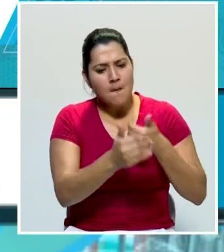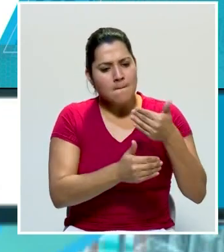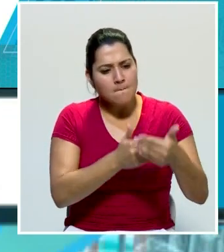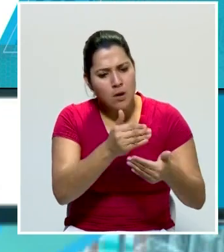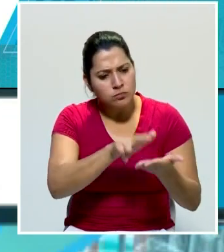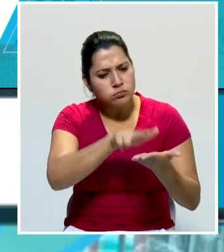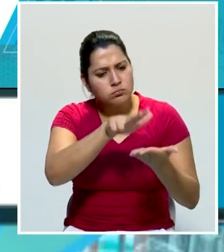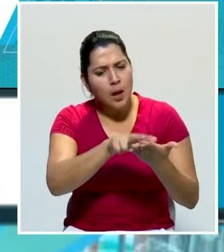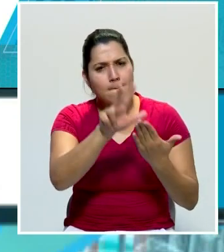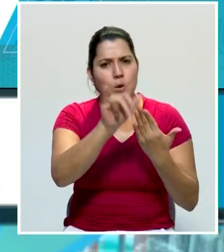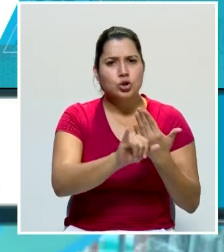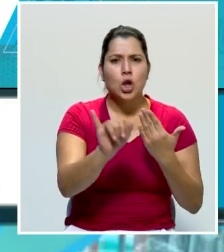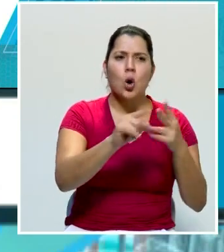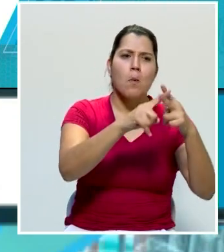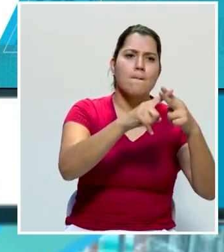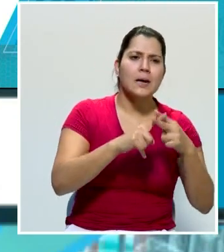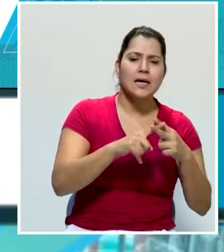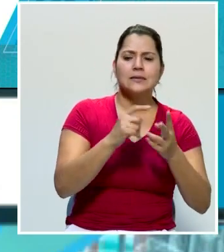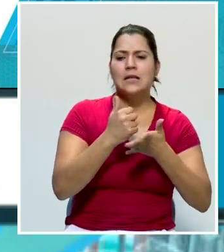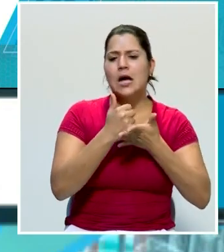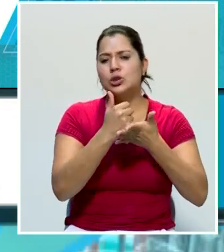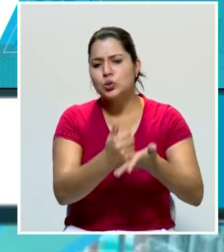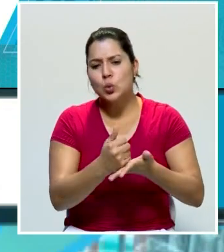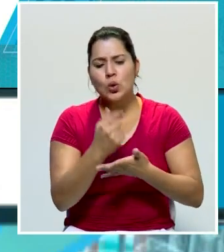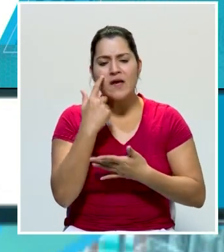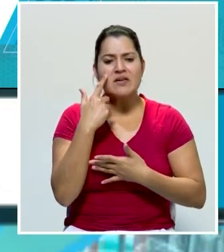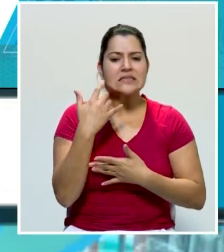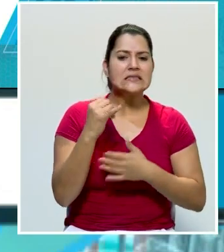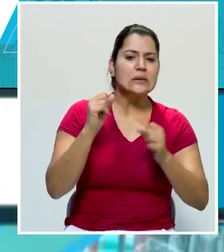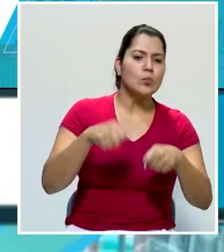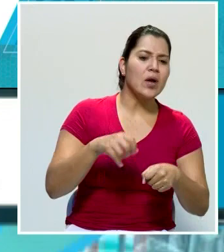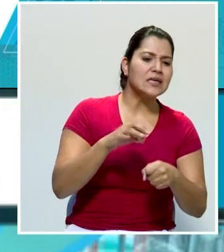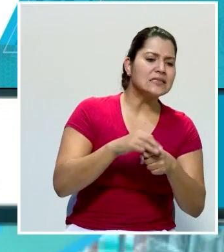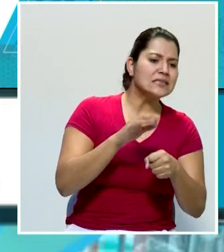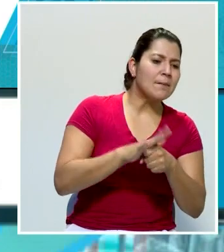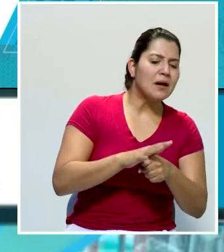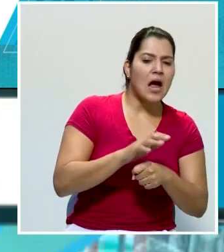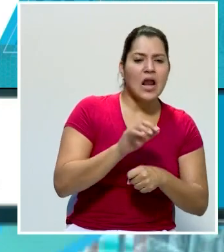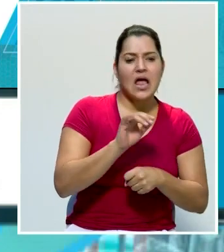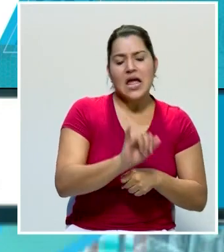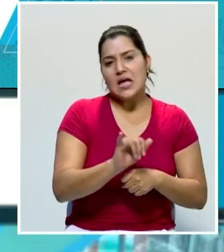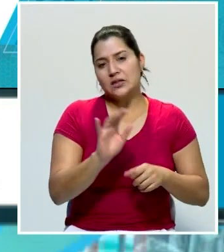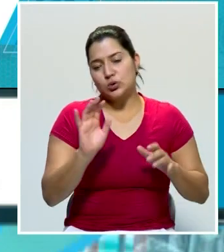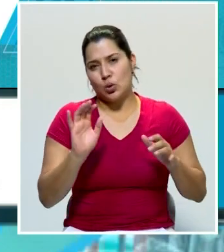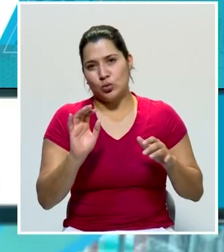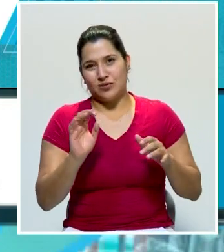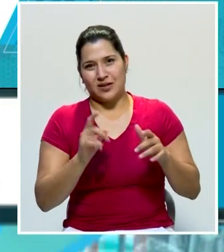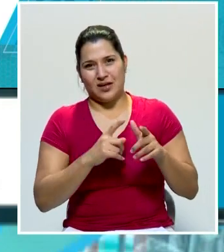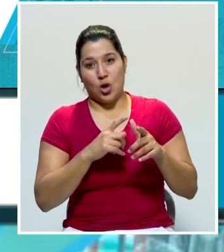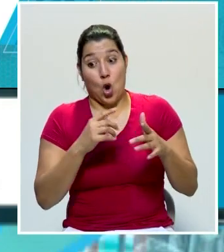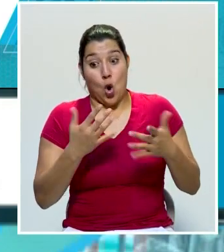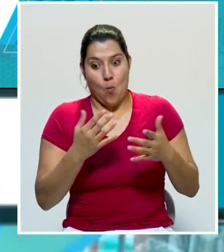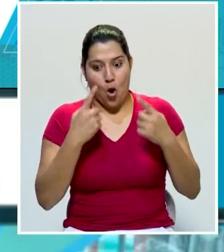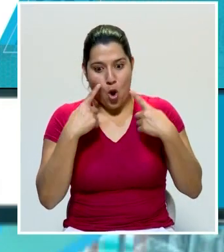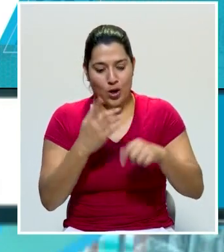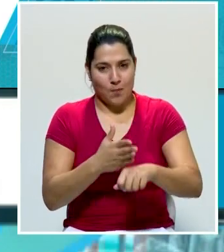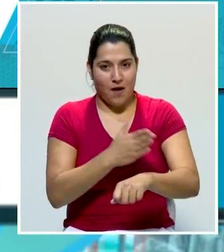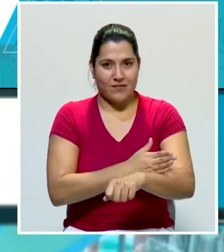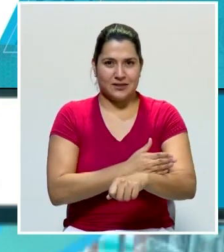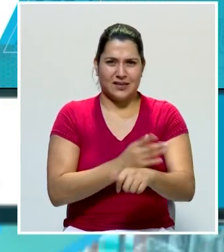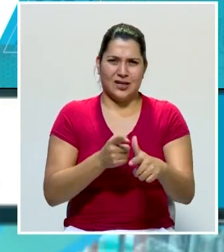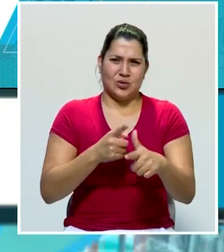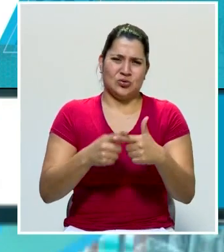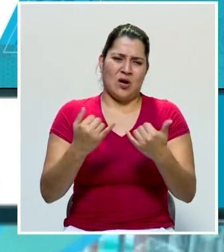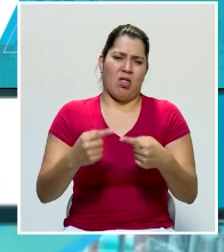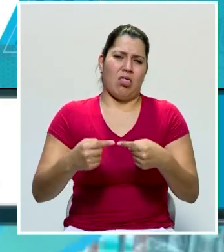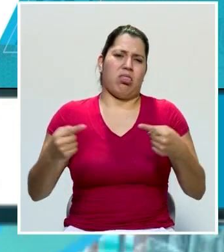de créditos, de ayudas, de ver si sembramos esto o aquello. ¿Cómo salimos adelante? Nos